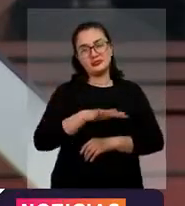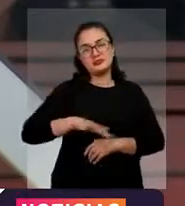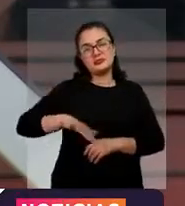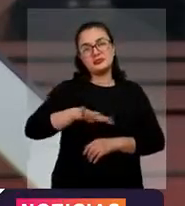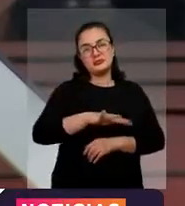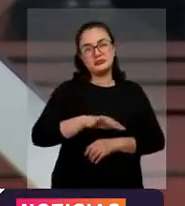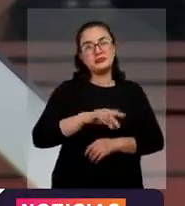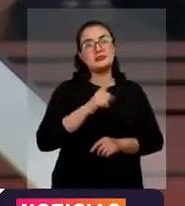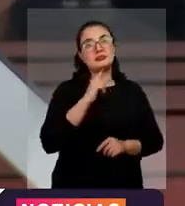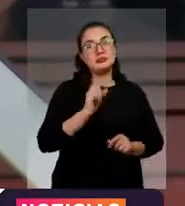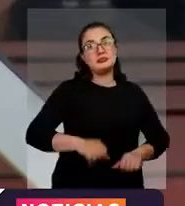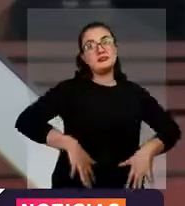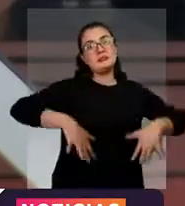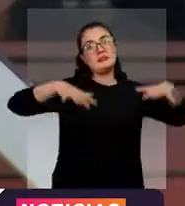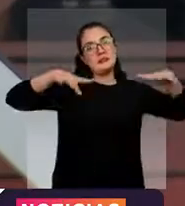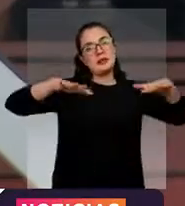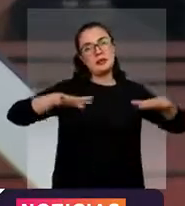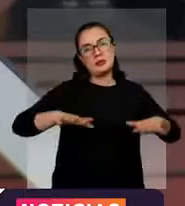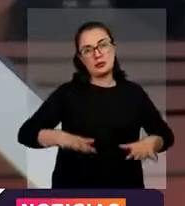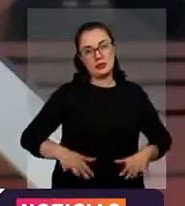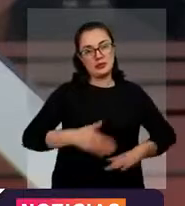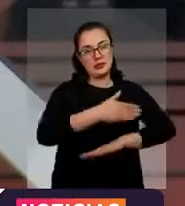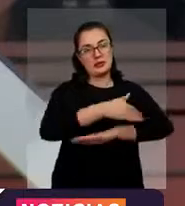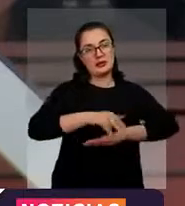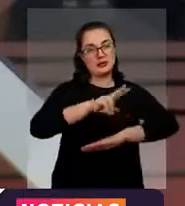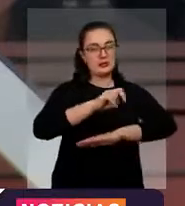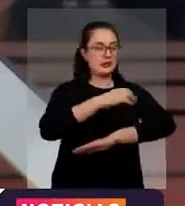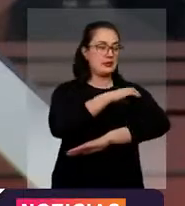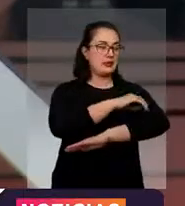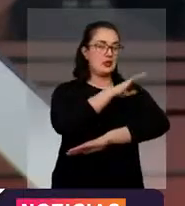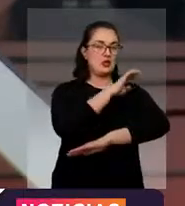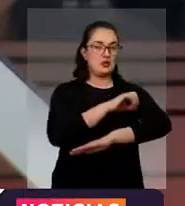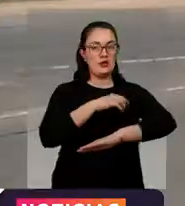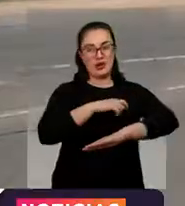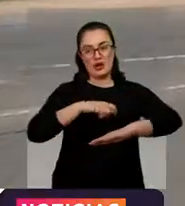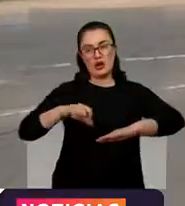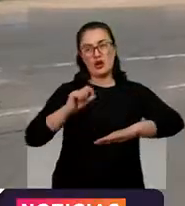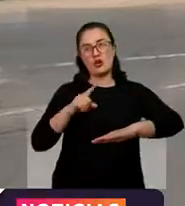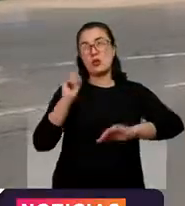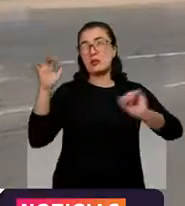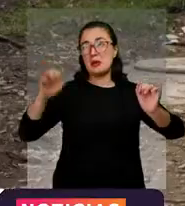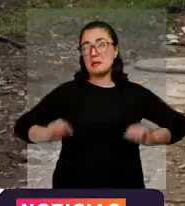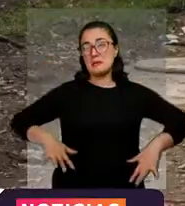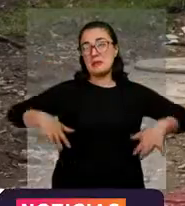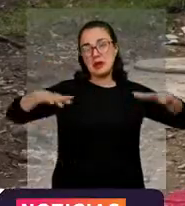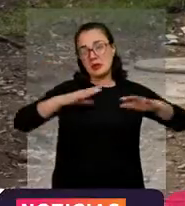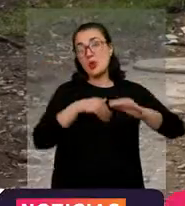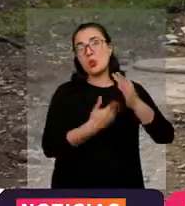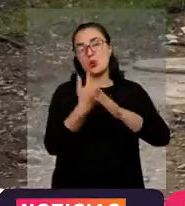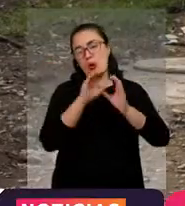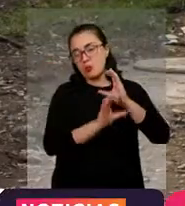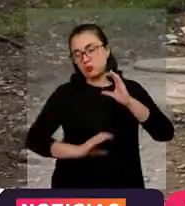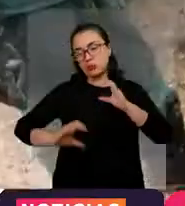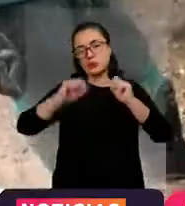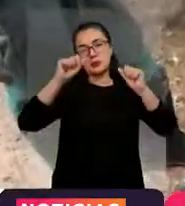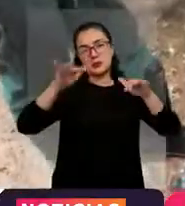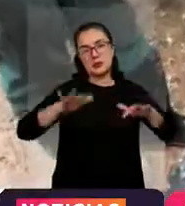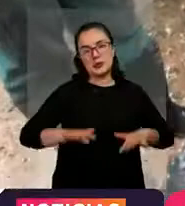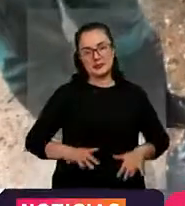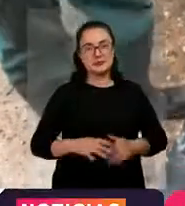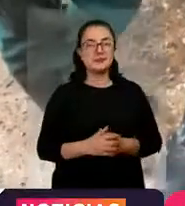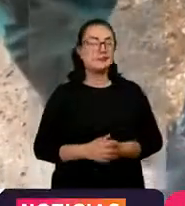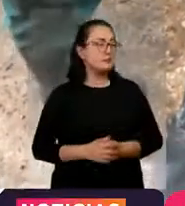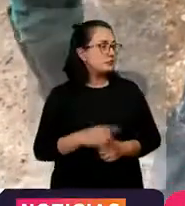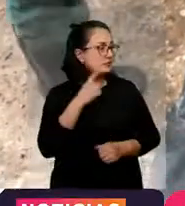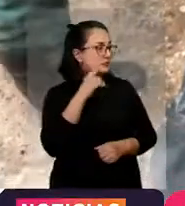carrera séptima novena y 11 generadas por las fuertes lluvias con esta obra que se realiza en la carrera séptima